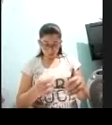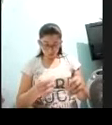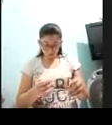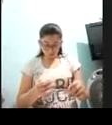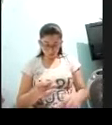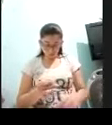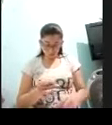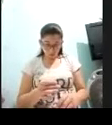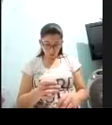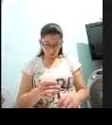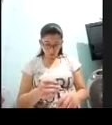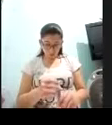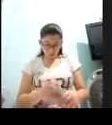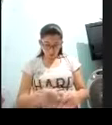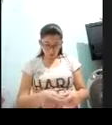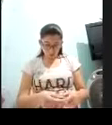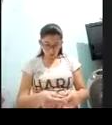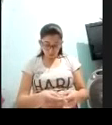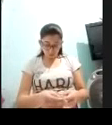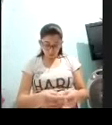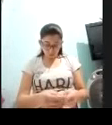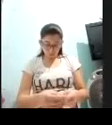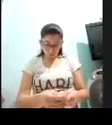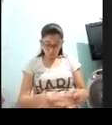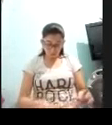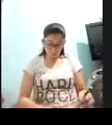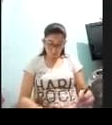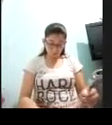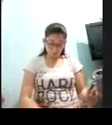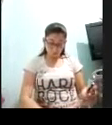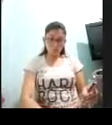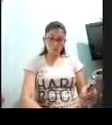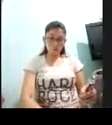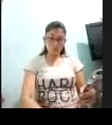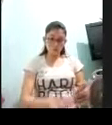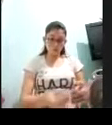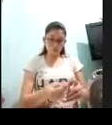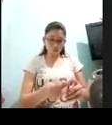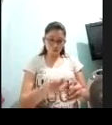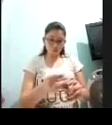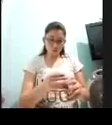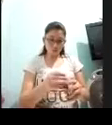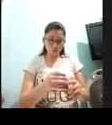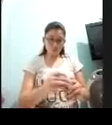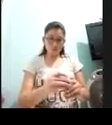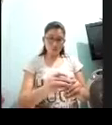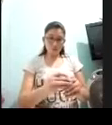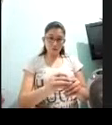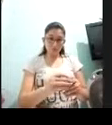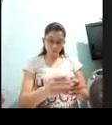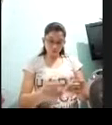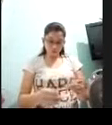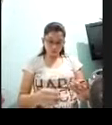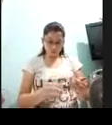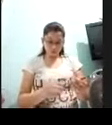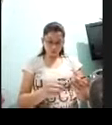es bien fácil, ¿verdad? Ana, A-N-A, yeah. Pero en el Silvia, vea, Silvia puede decir que